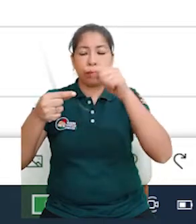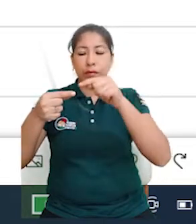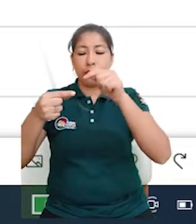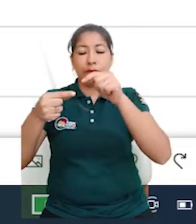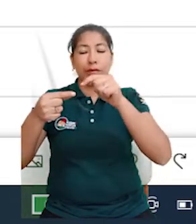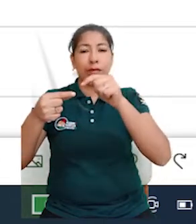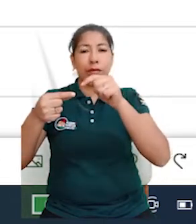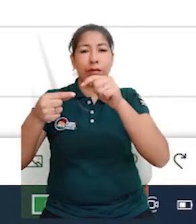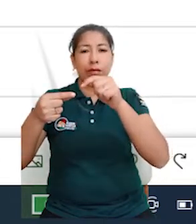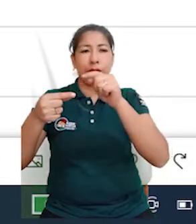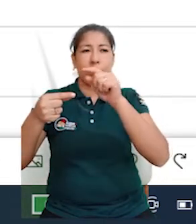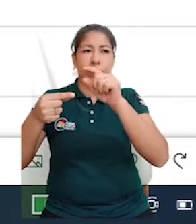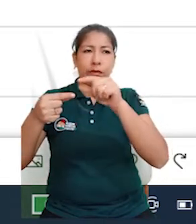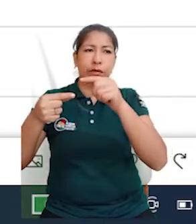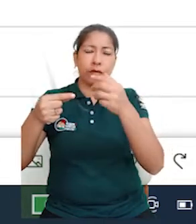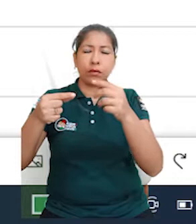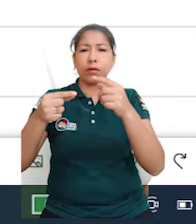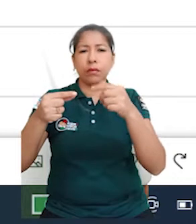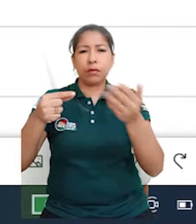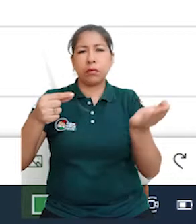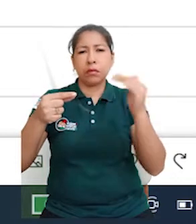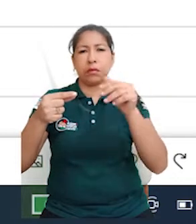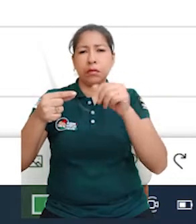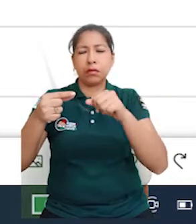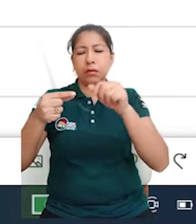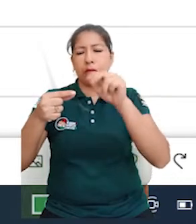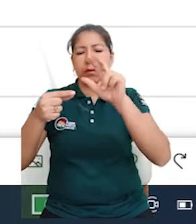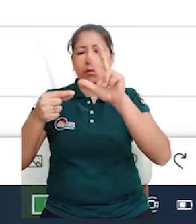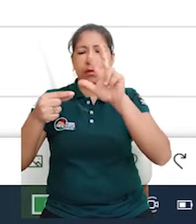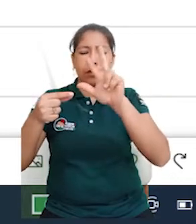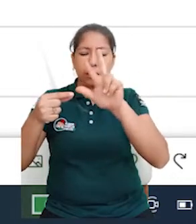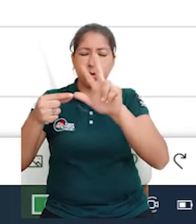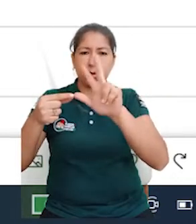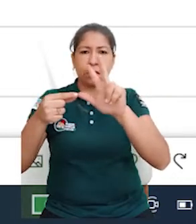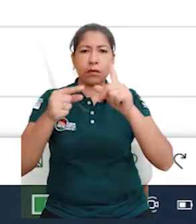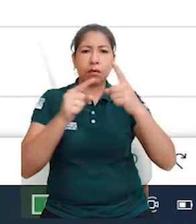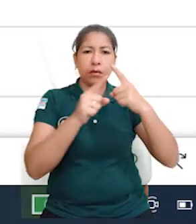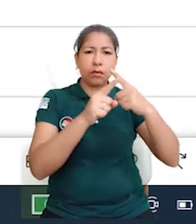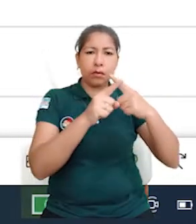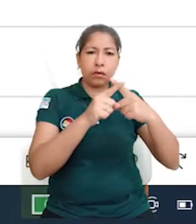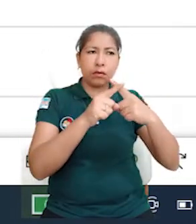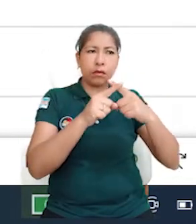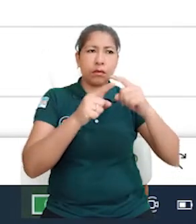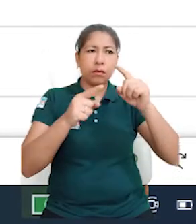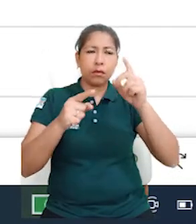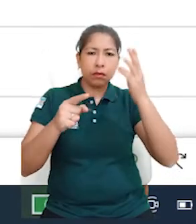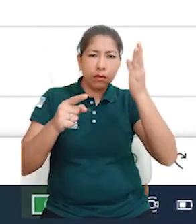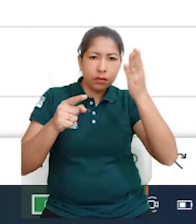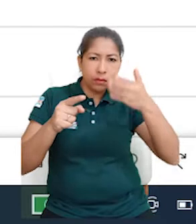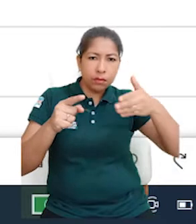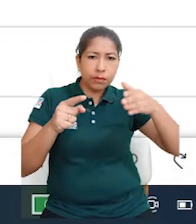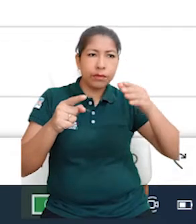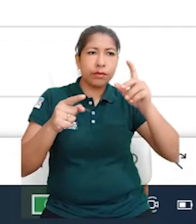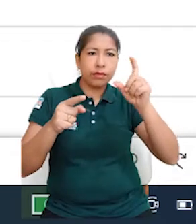argumentos cuyos logaritmos se están sumando los anotamos en producto. 3 por